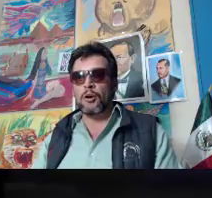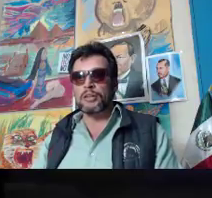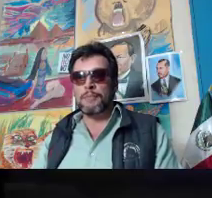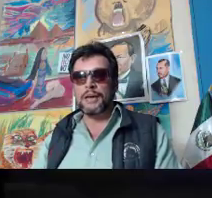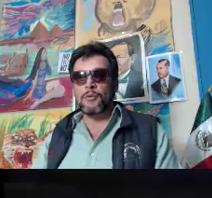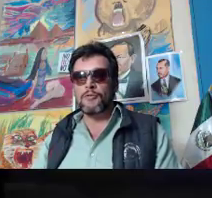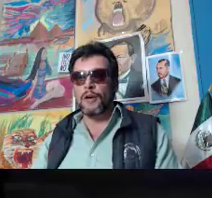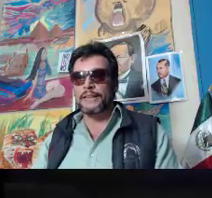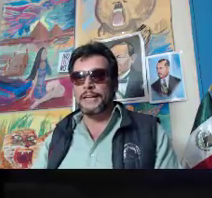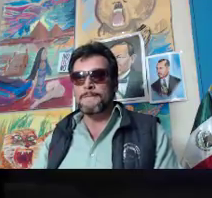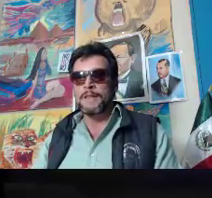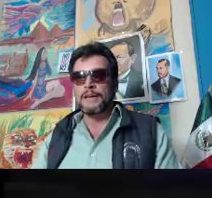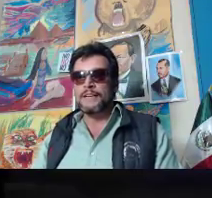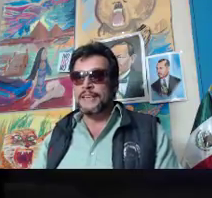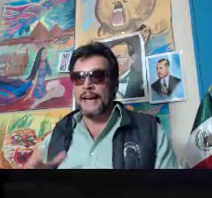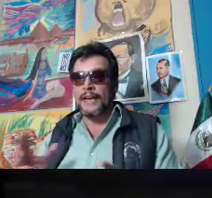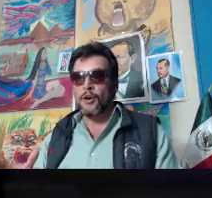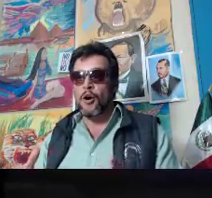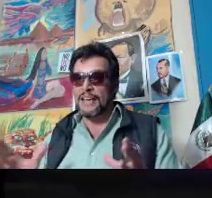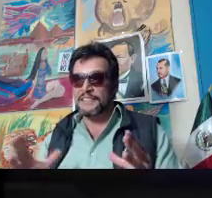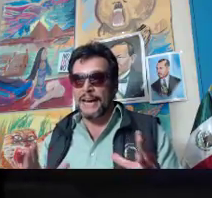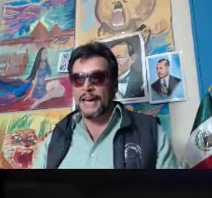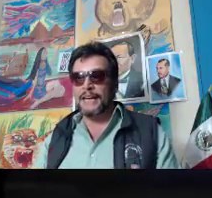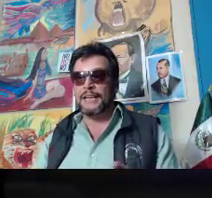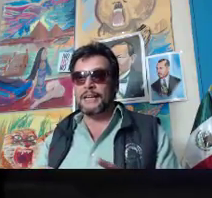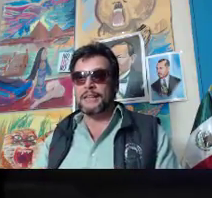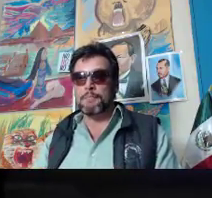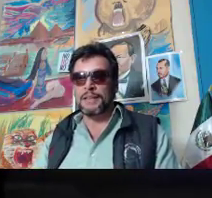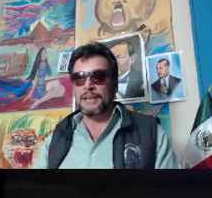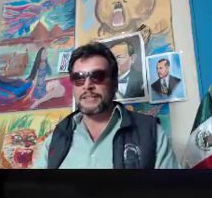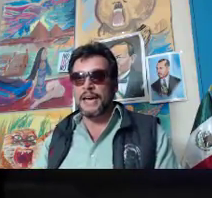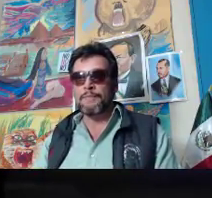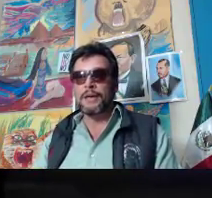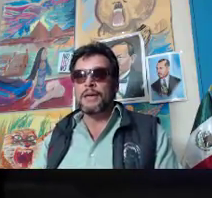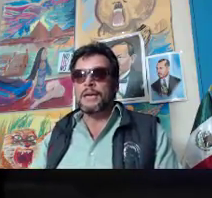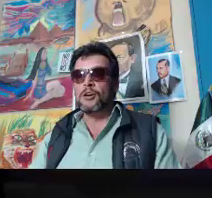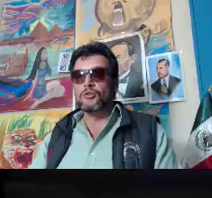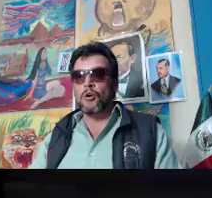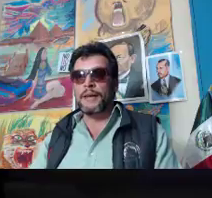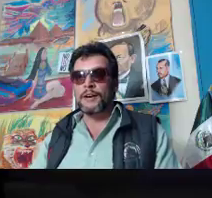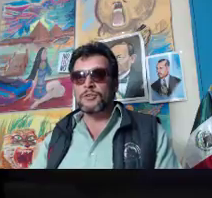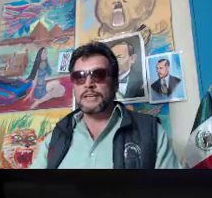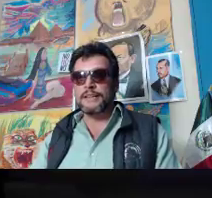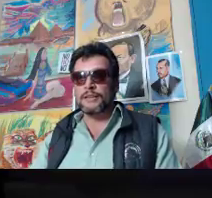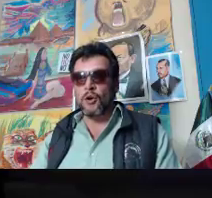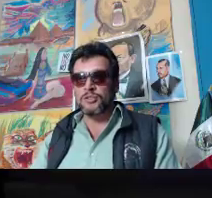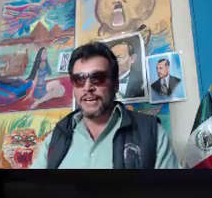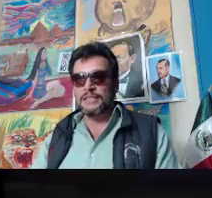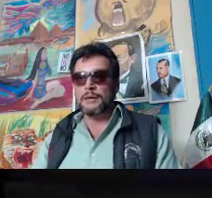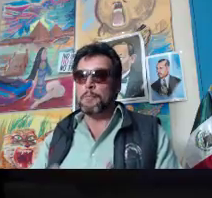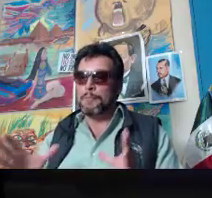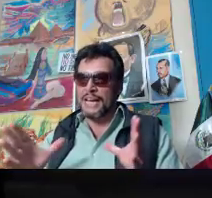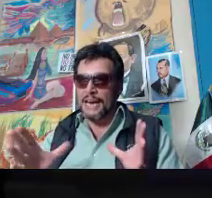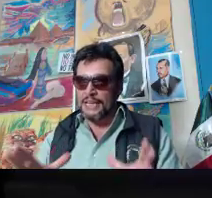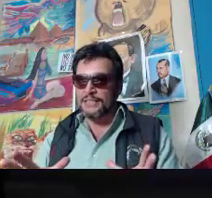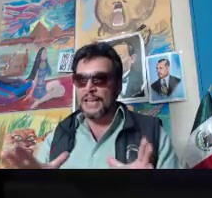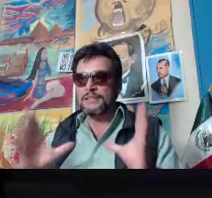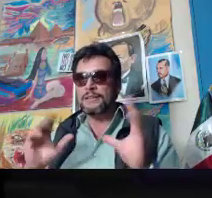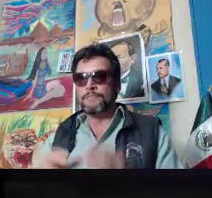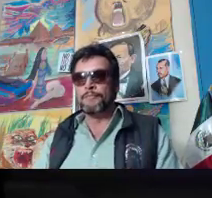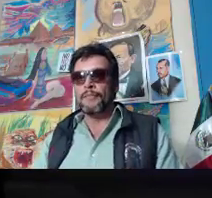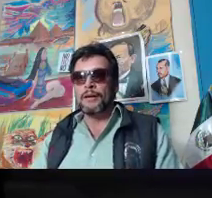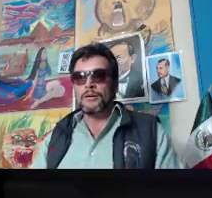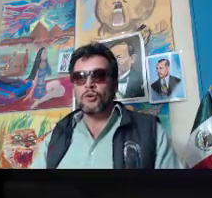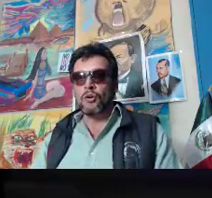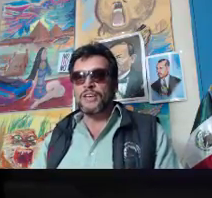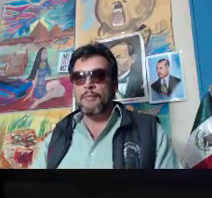que hubo un temblor también muy fuerte y se cayó hasta el Ángel de la Independencia, y los gobiernos desde entonces,